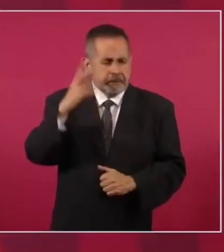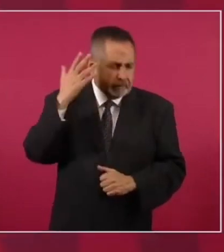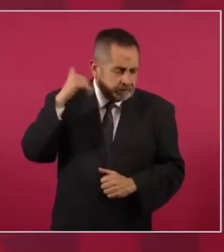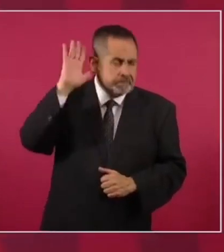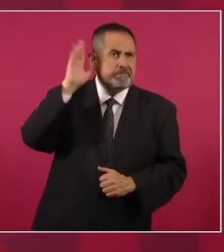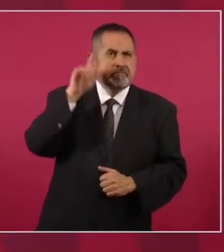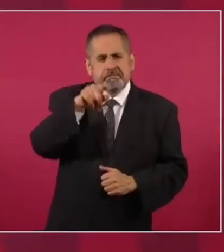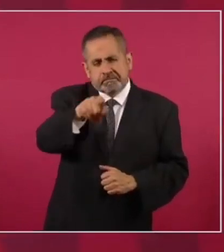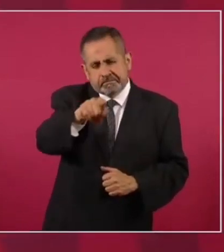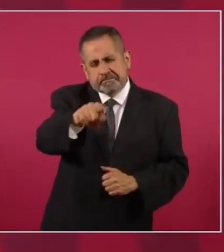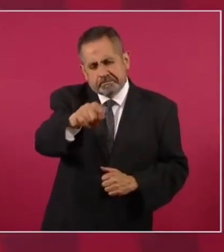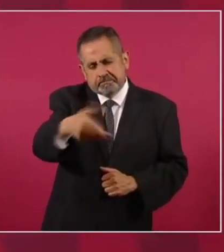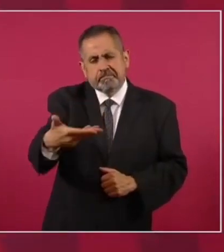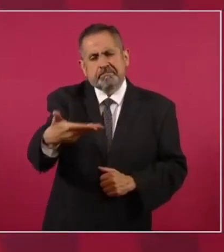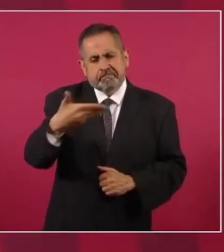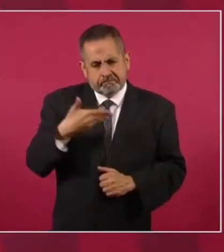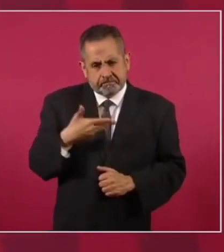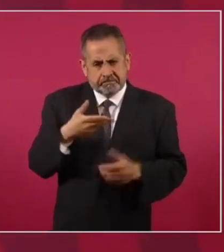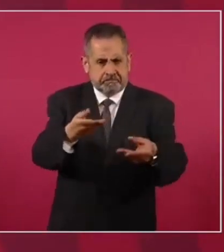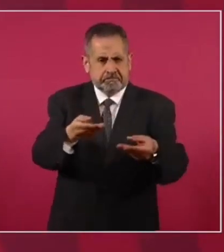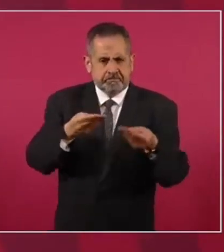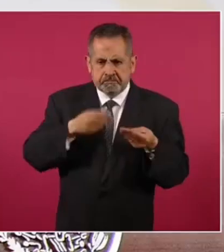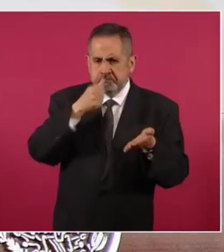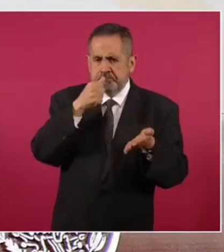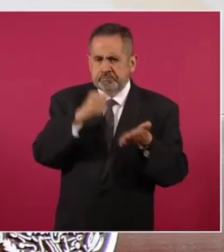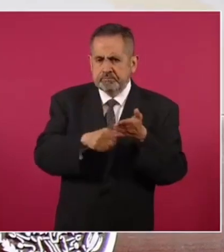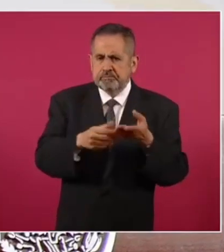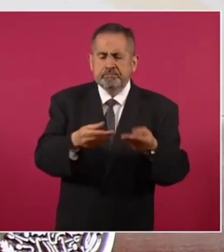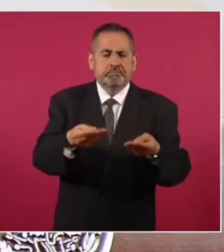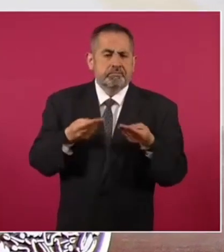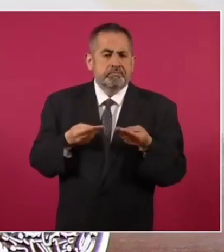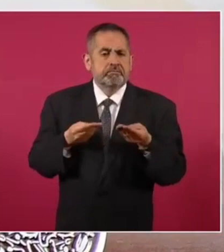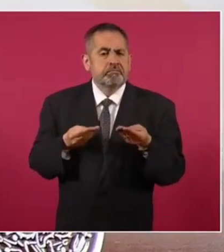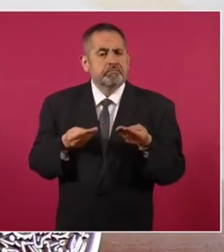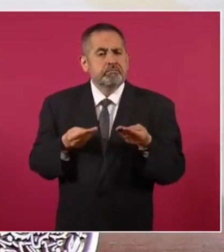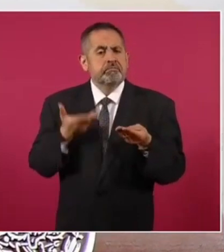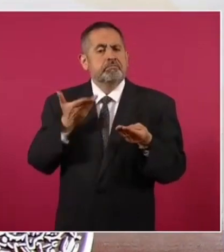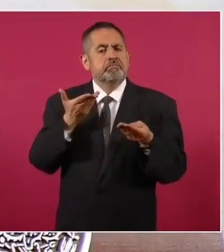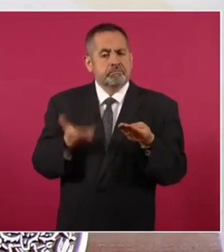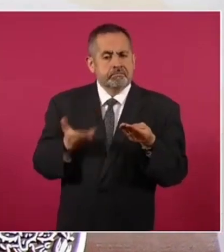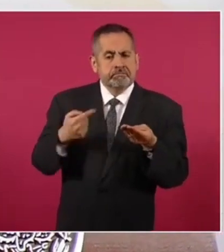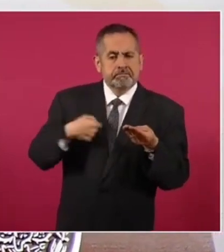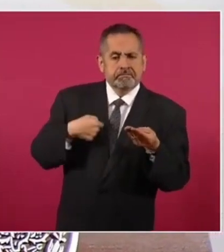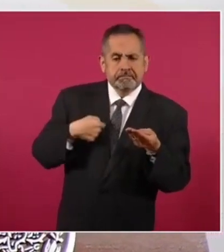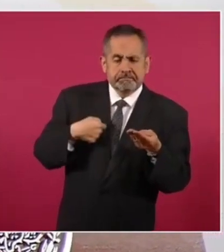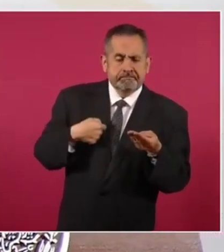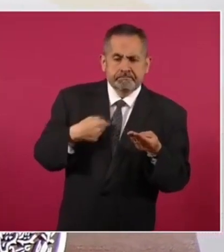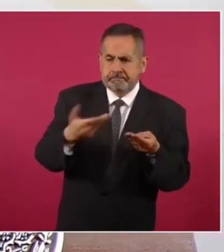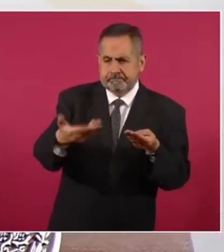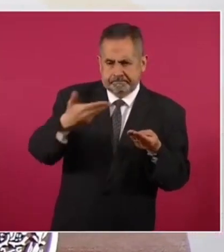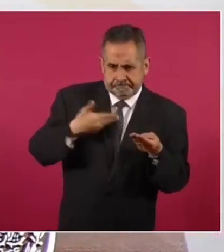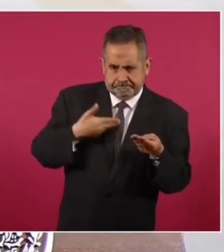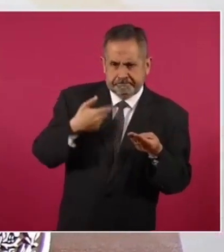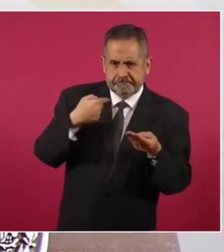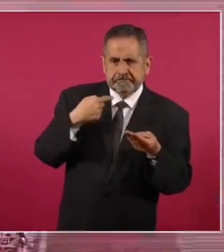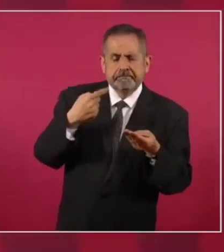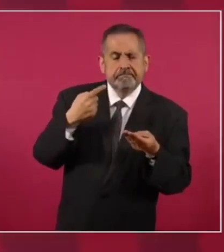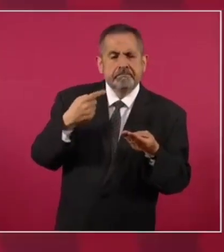ocasión, creo, me entregaron una carta en donde me pedían